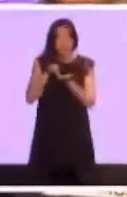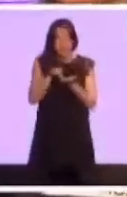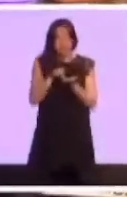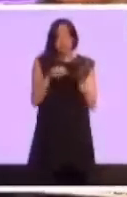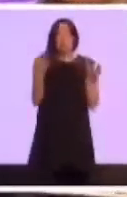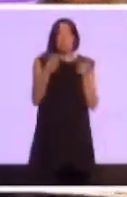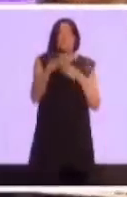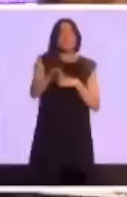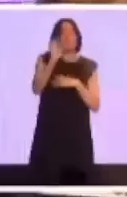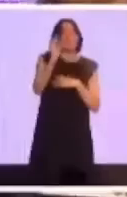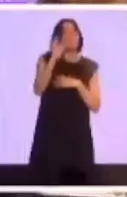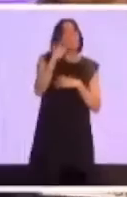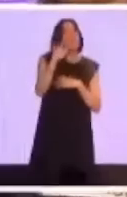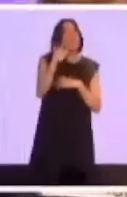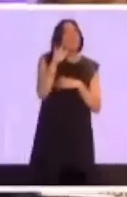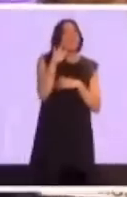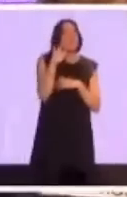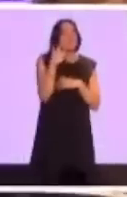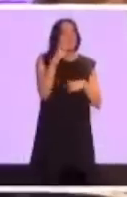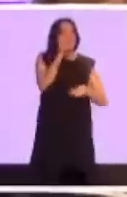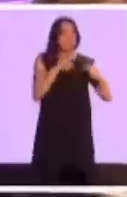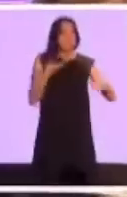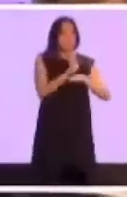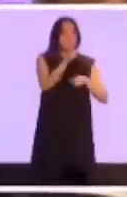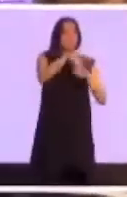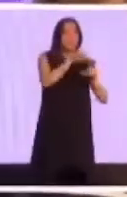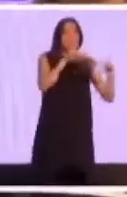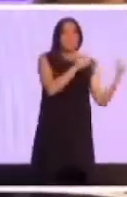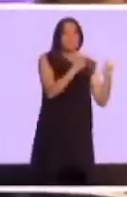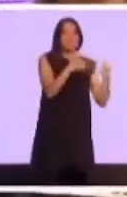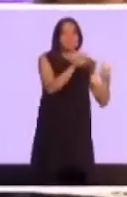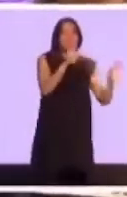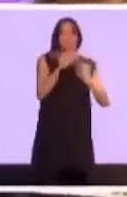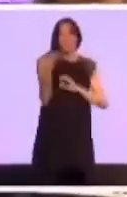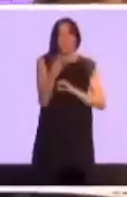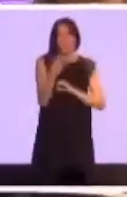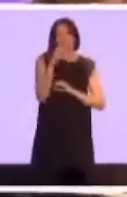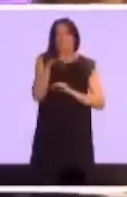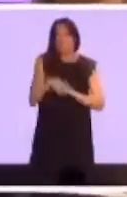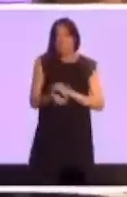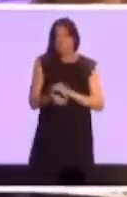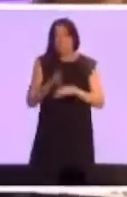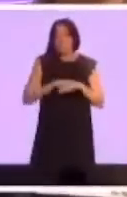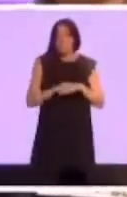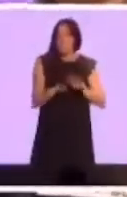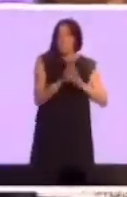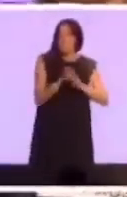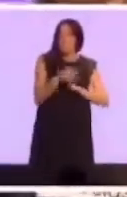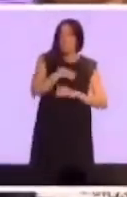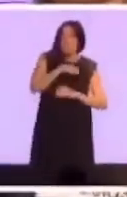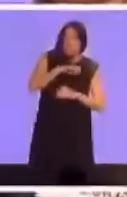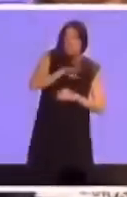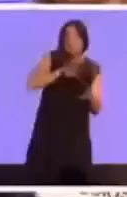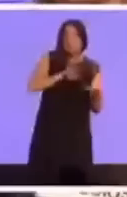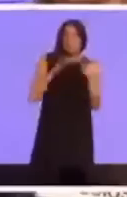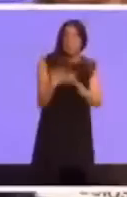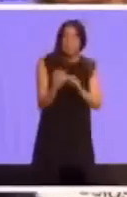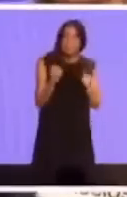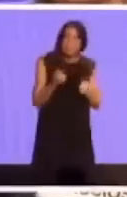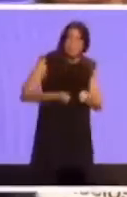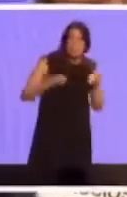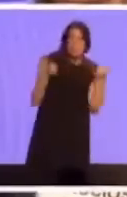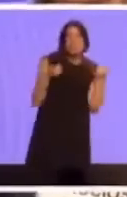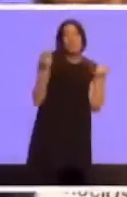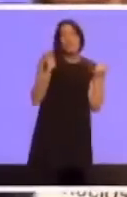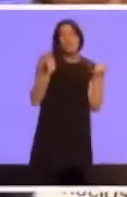decidir Quiénes quieren que les representen en las instituciones para seguir transformando este país con más fuerza o